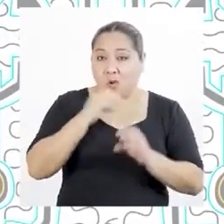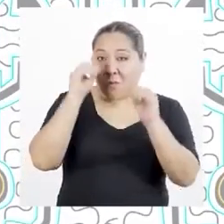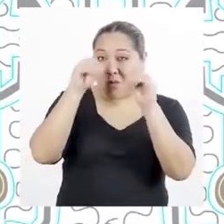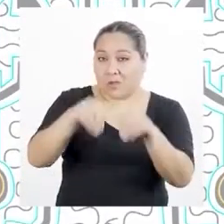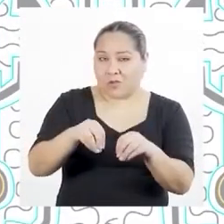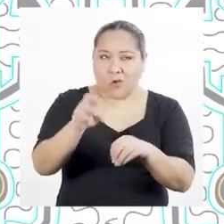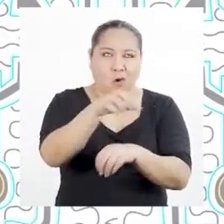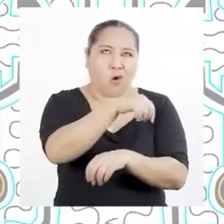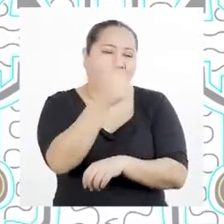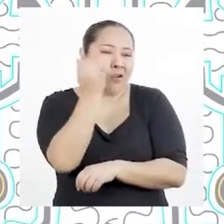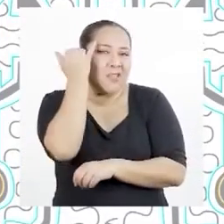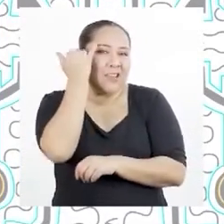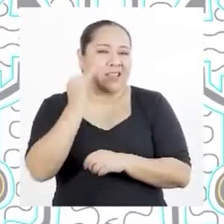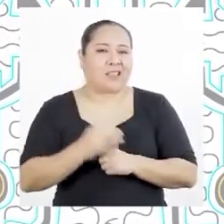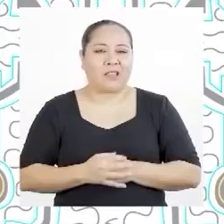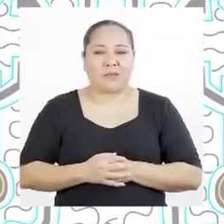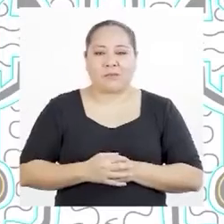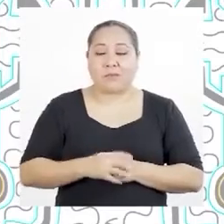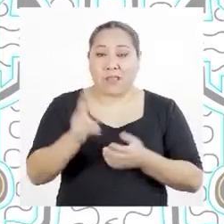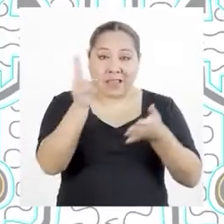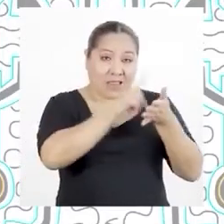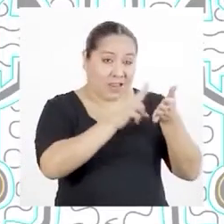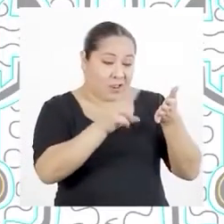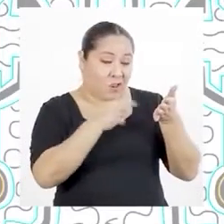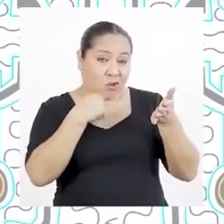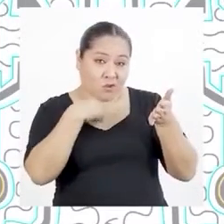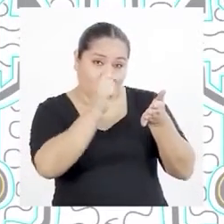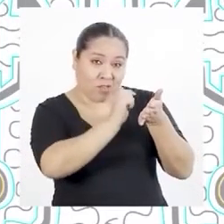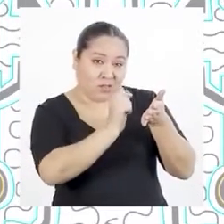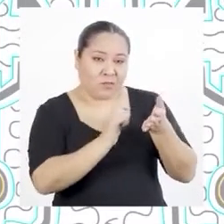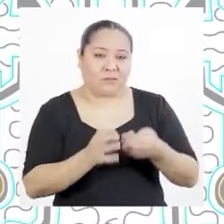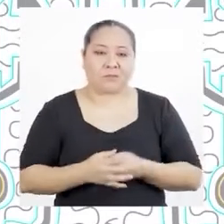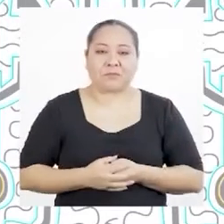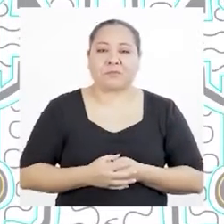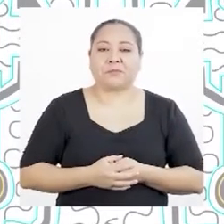desarrollado otro punto de vista. Les leo lo que escribí.